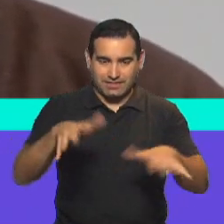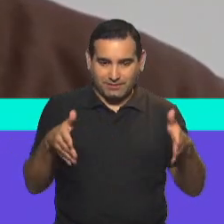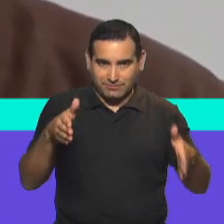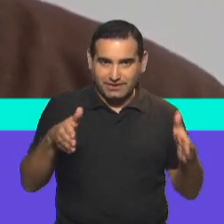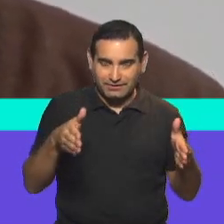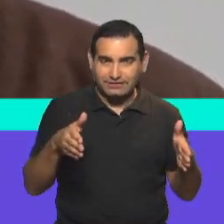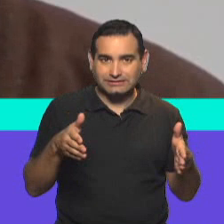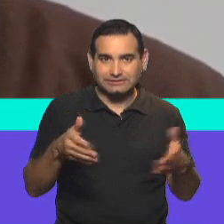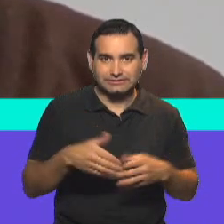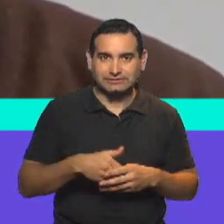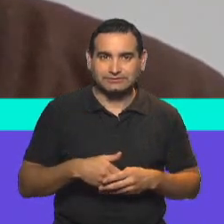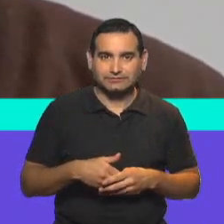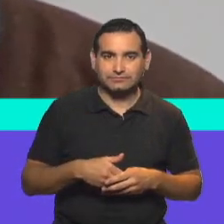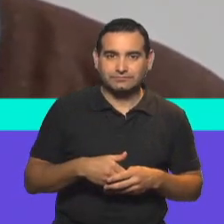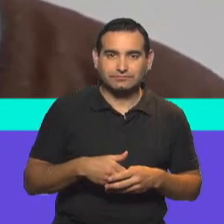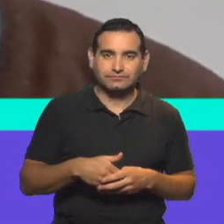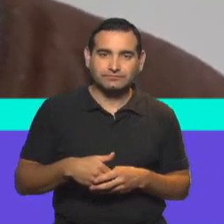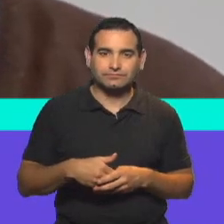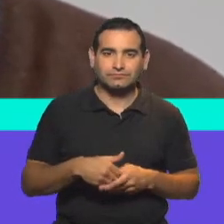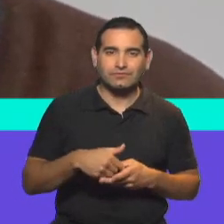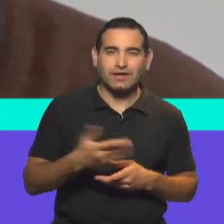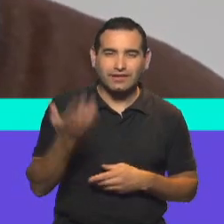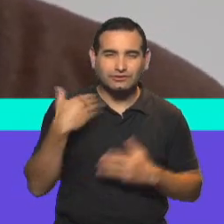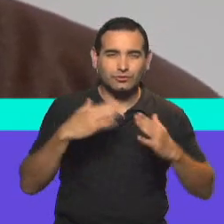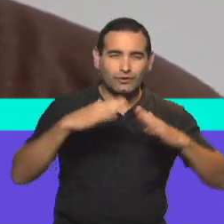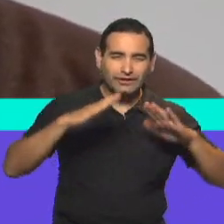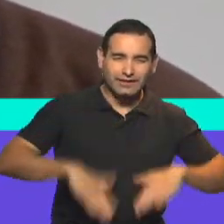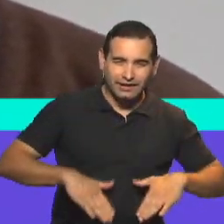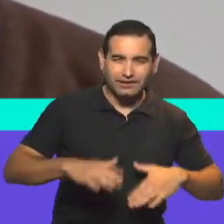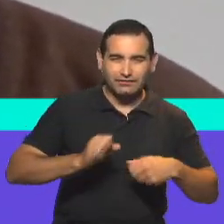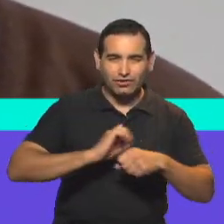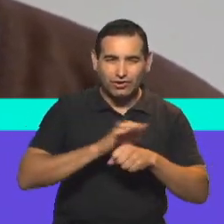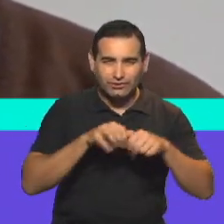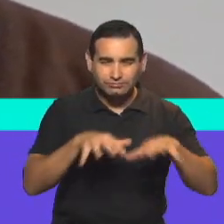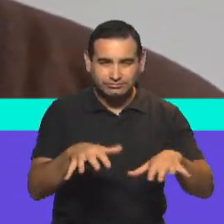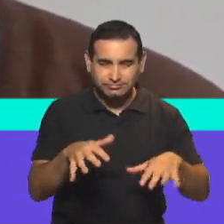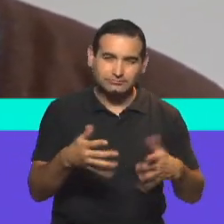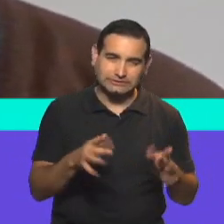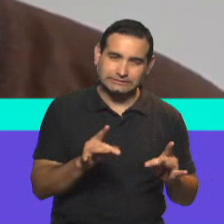veces quedó postergada en el aislamiento, en este impacto que tuvo